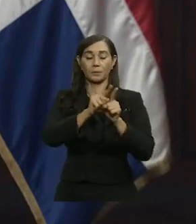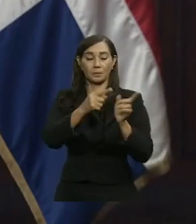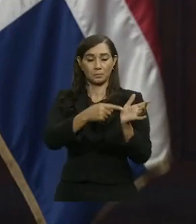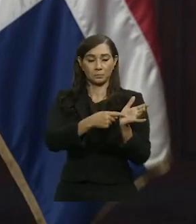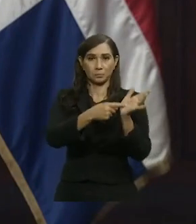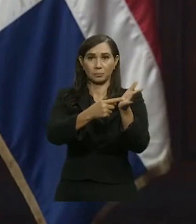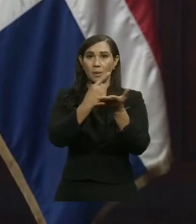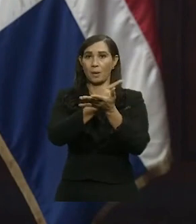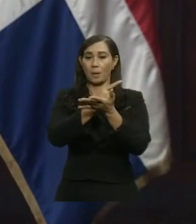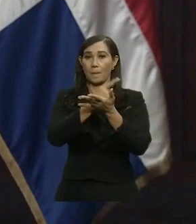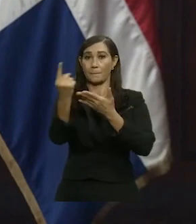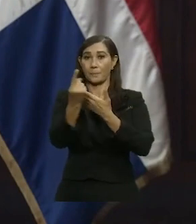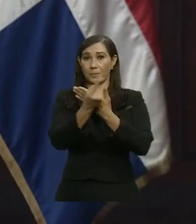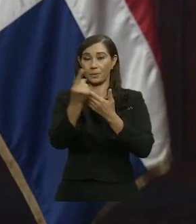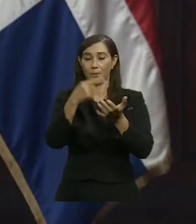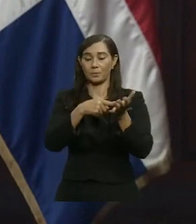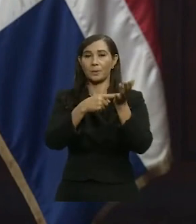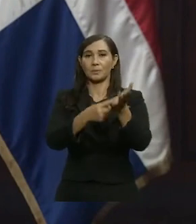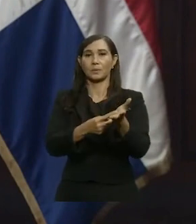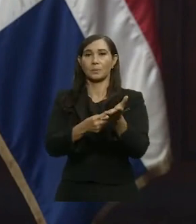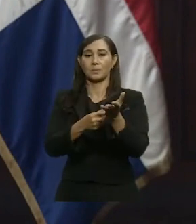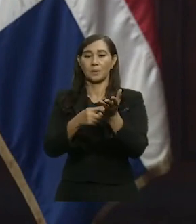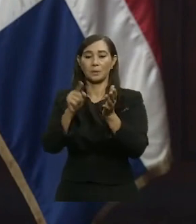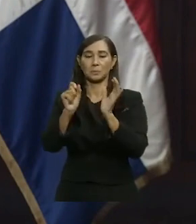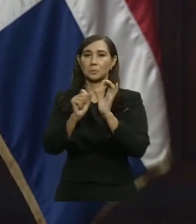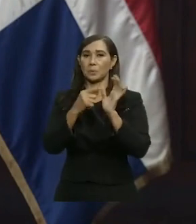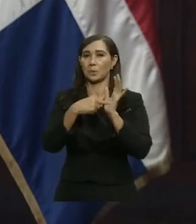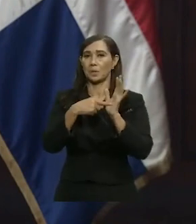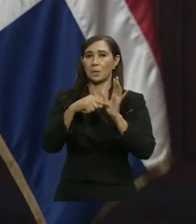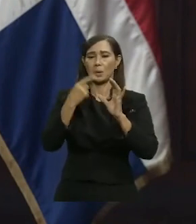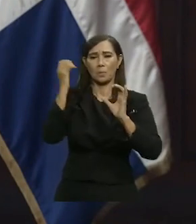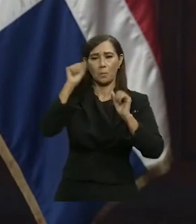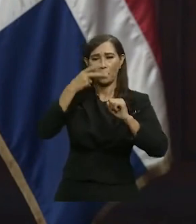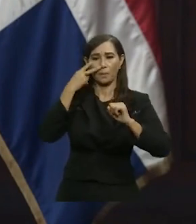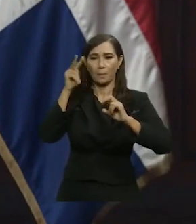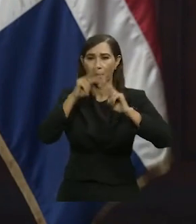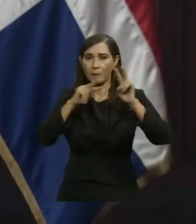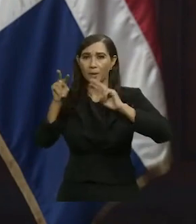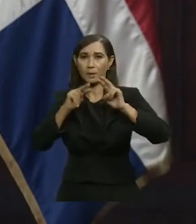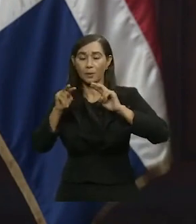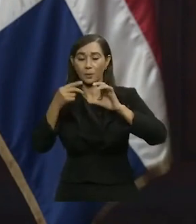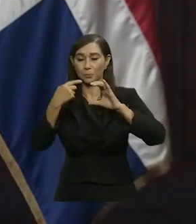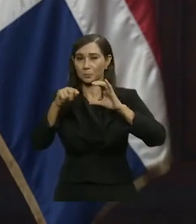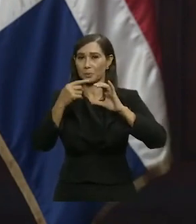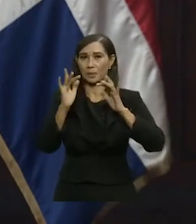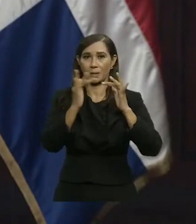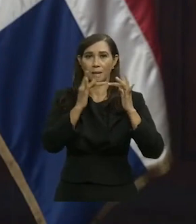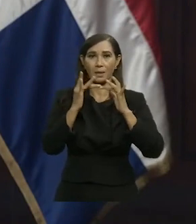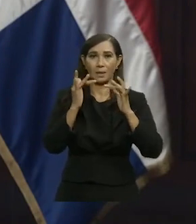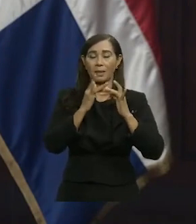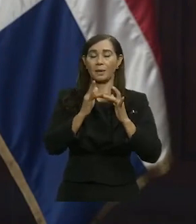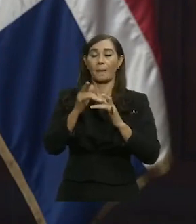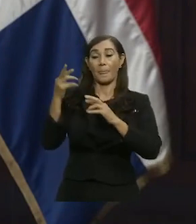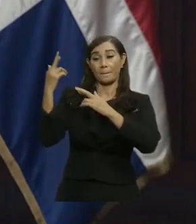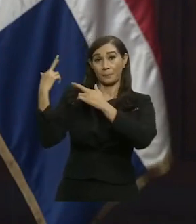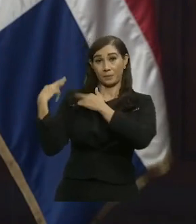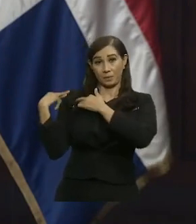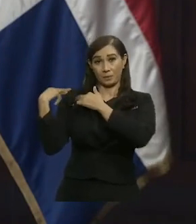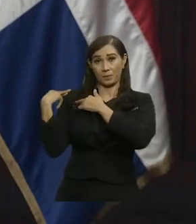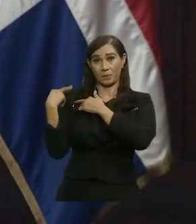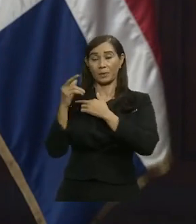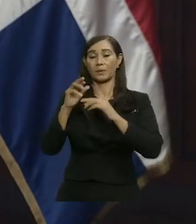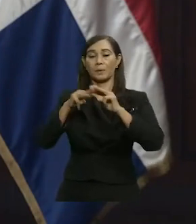disponible desde la semana próxima en medios tradicionales y redes sociales bajo la responsabilidad conjunta del Ministerio de